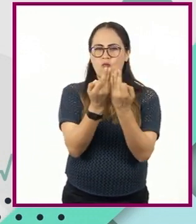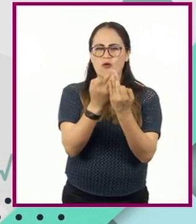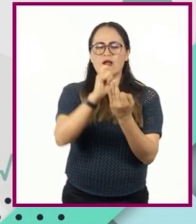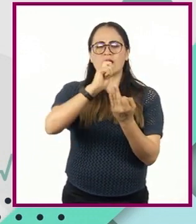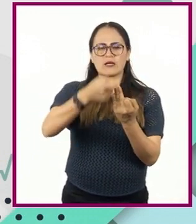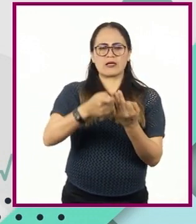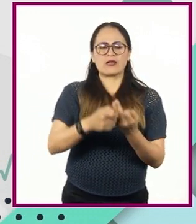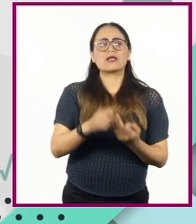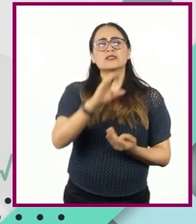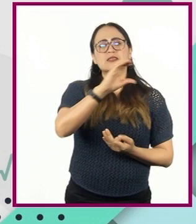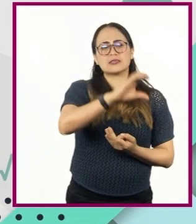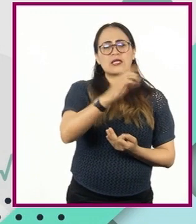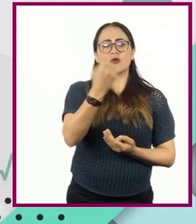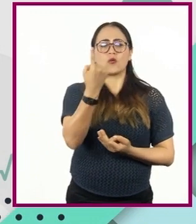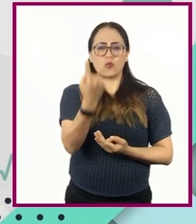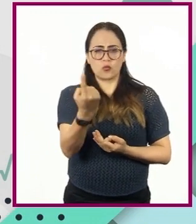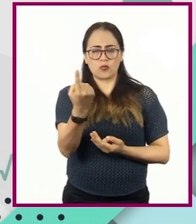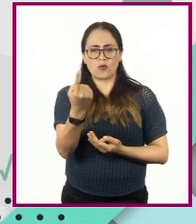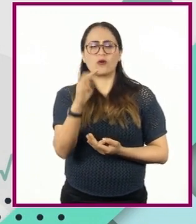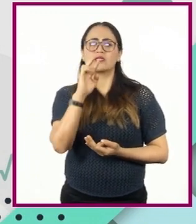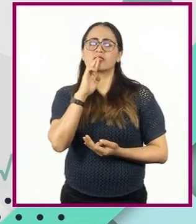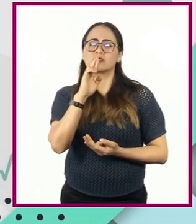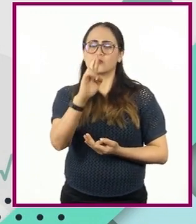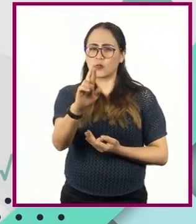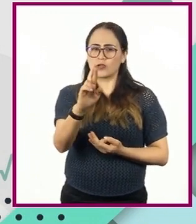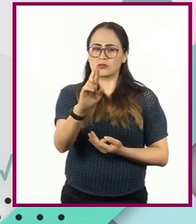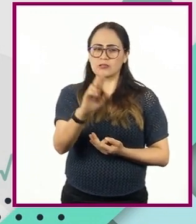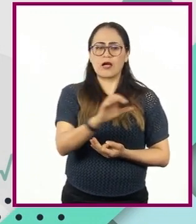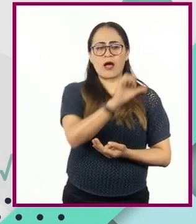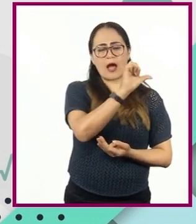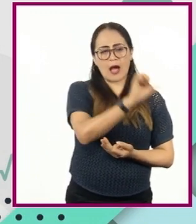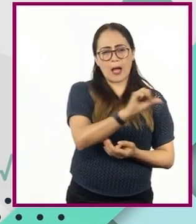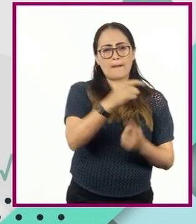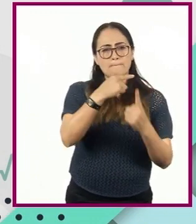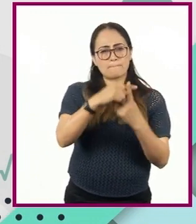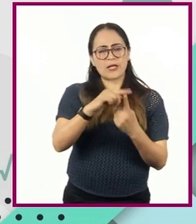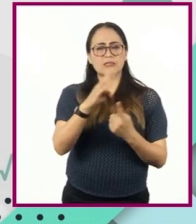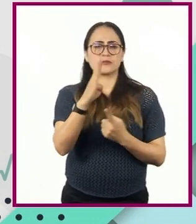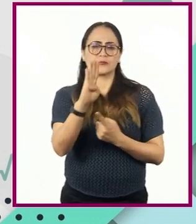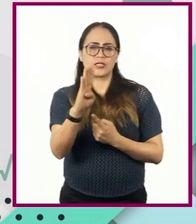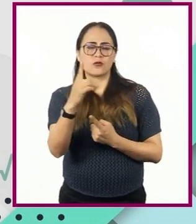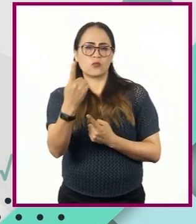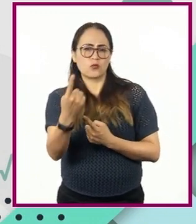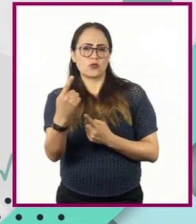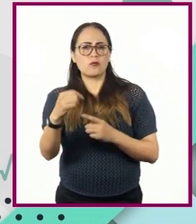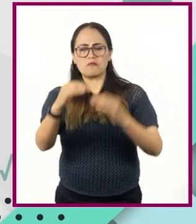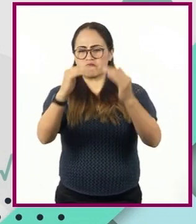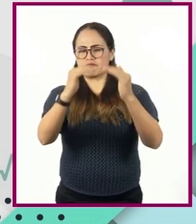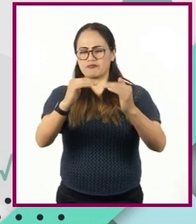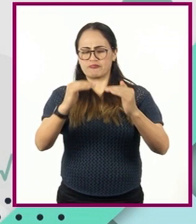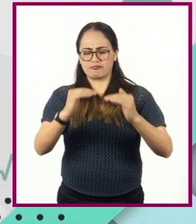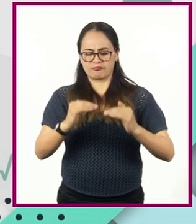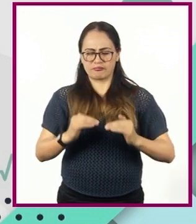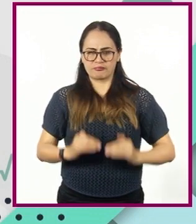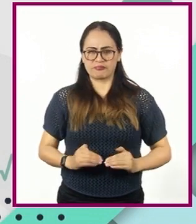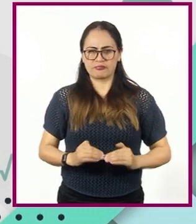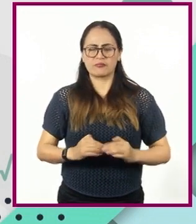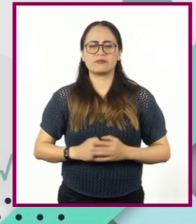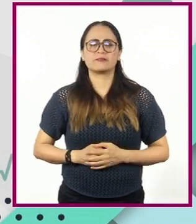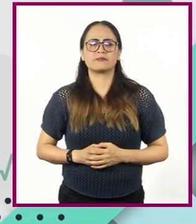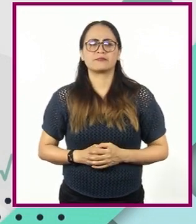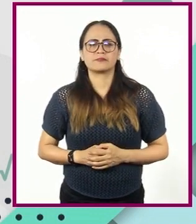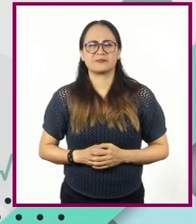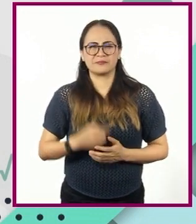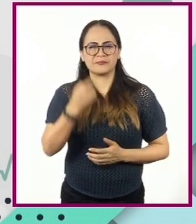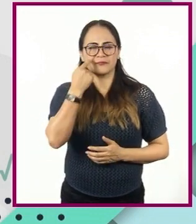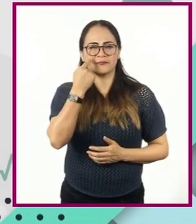en la fila C1 se registrará el resultado de la oración numérica siguiendo la jerarquía de las operaciones. Como